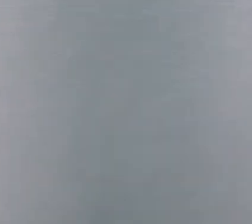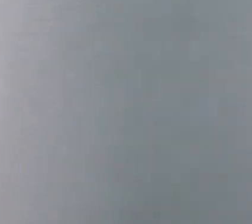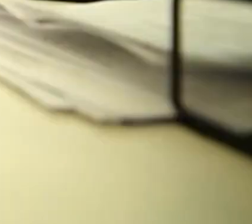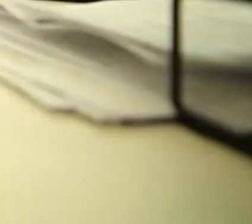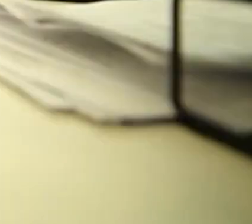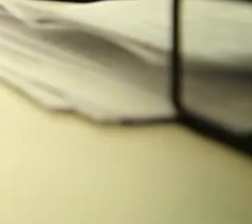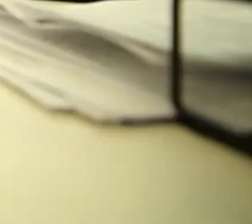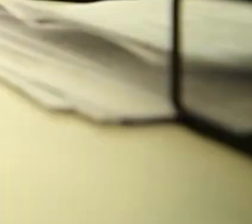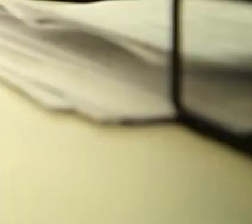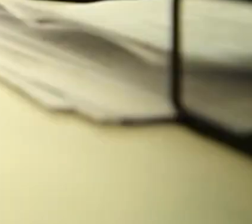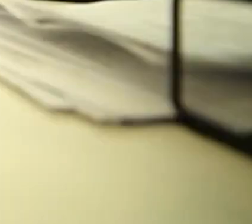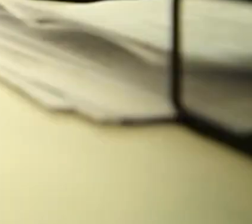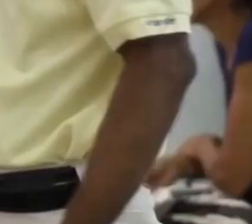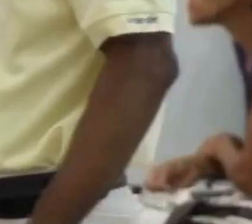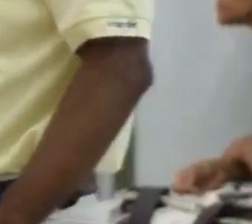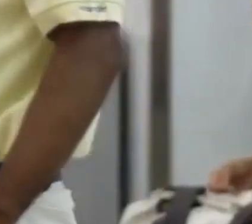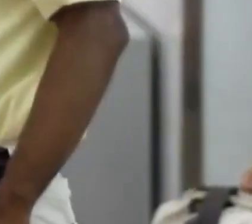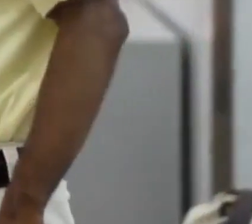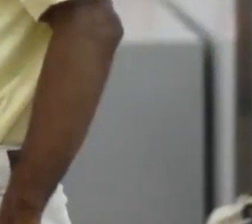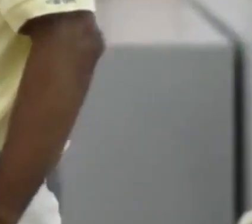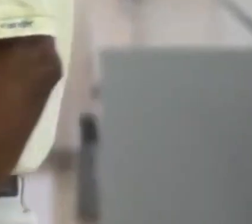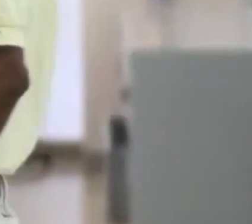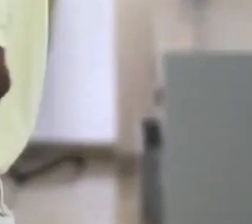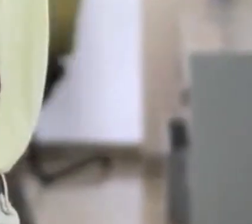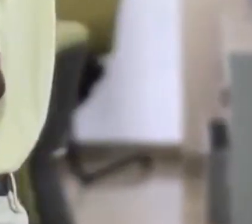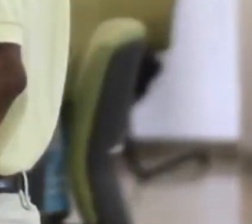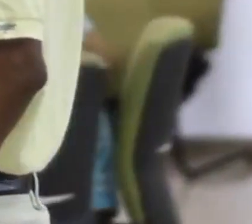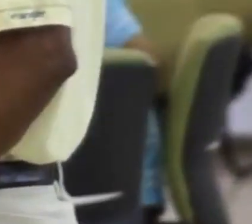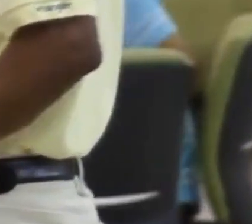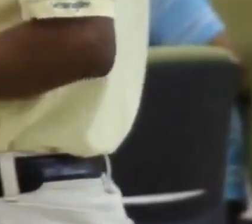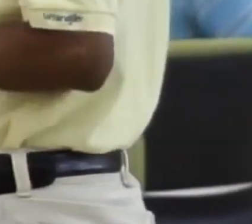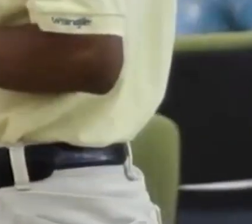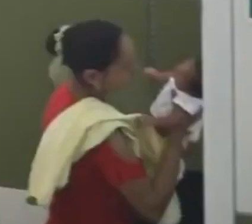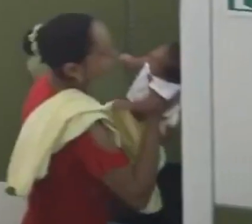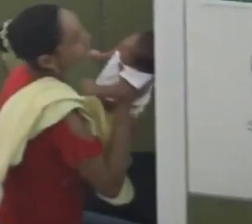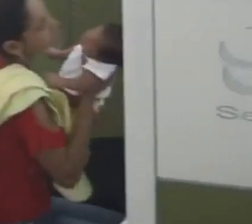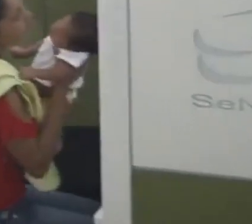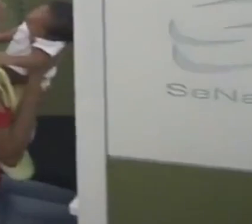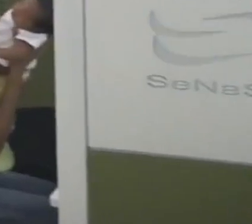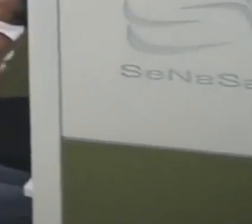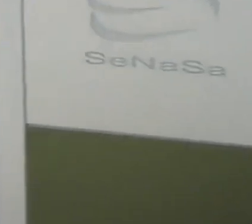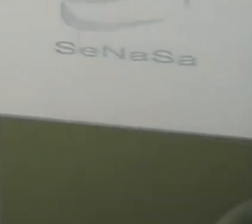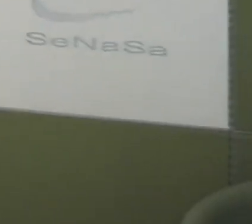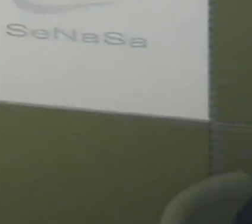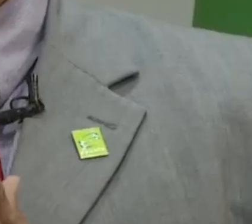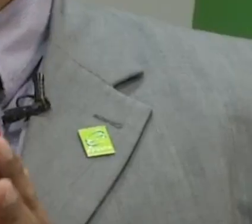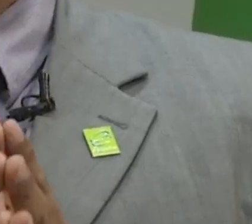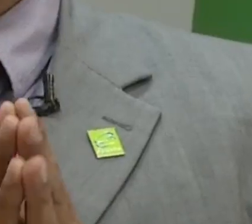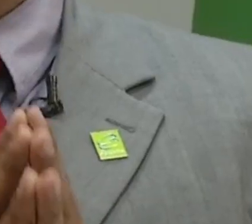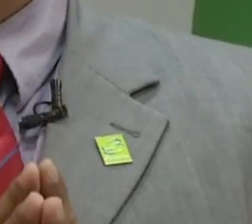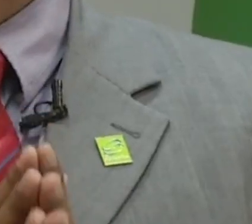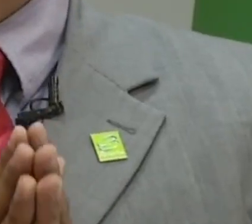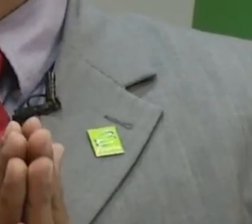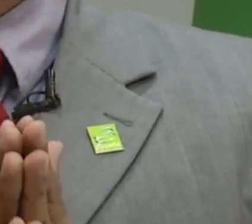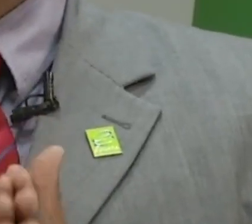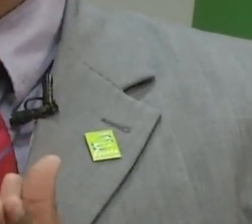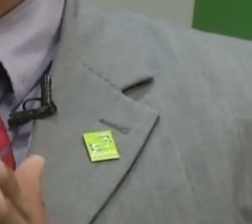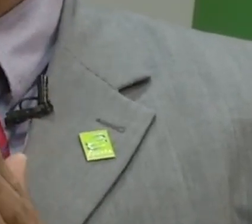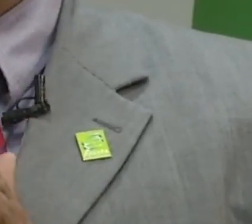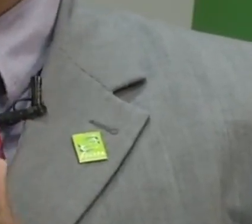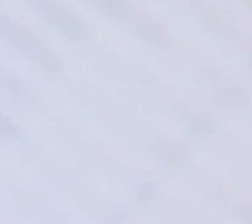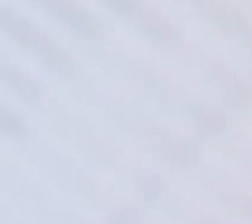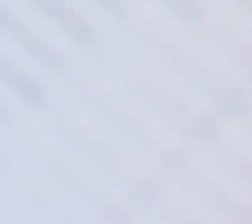Más de 1 millón de dominicanos y dominicanas han sido incorporados al régimen subsidiado. La protección social